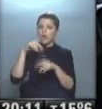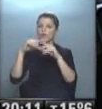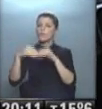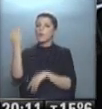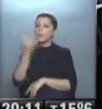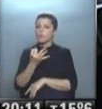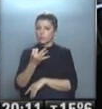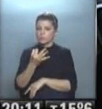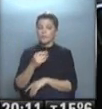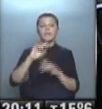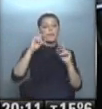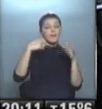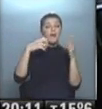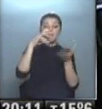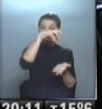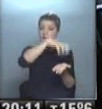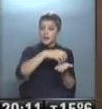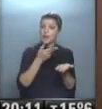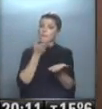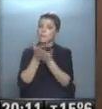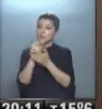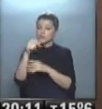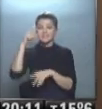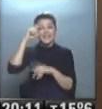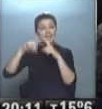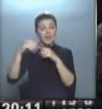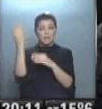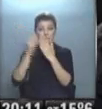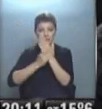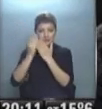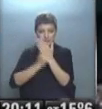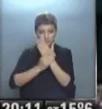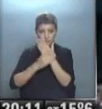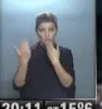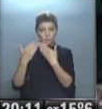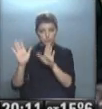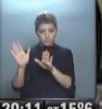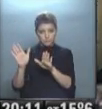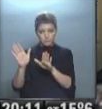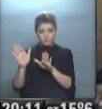En tanto, la Fiscalía pidió el sobreseimiento del entonces ministro de Trabajo, Alberto Flamarique.